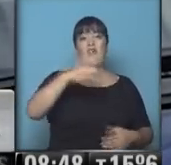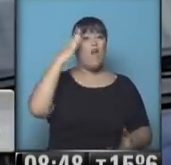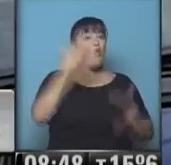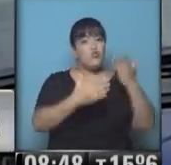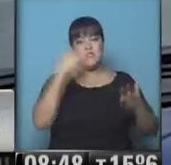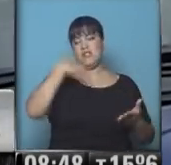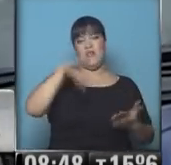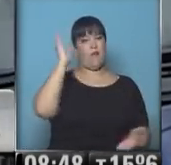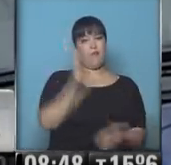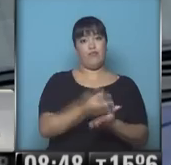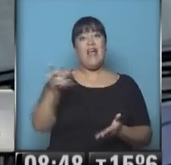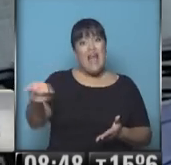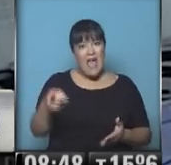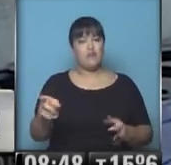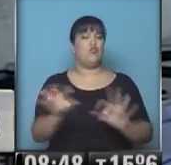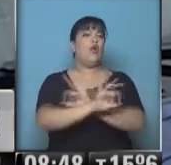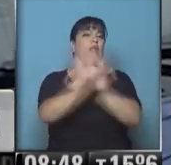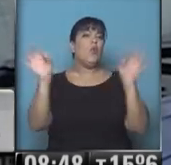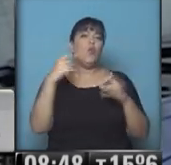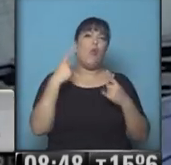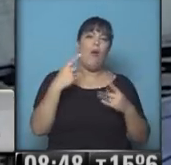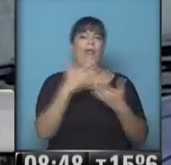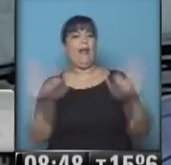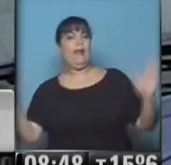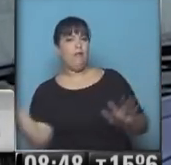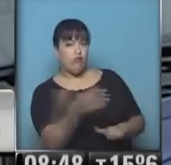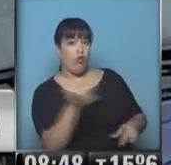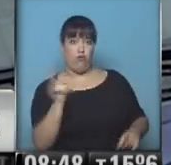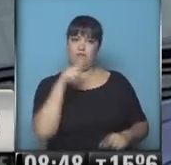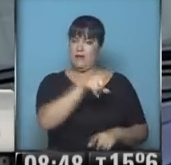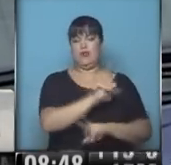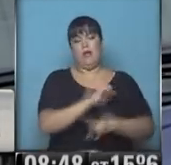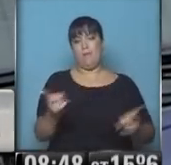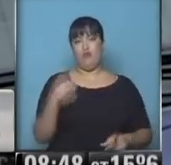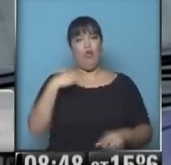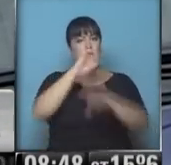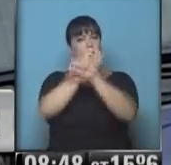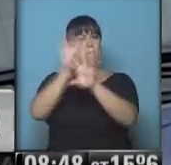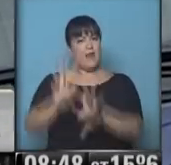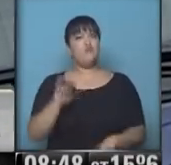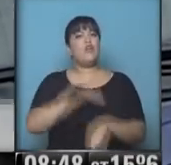puede quedar este caso impune, ningún caso puede quedar impune, el de Melina tampoco. Muchas gracias.